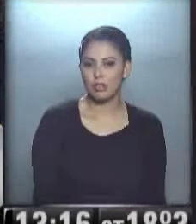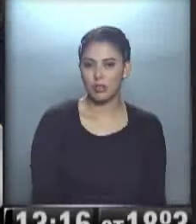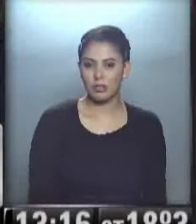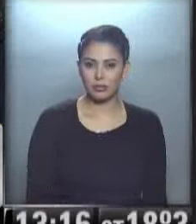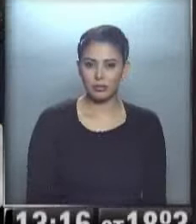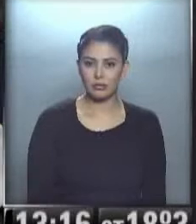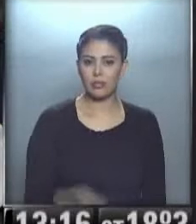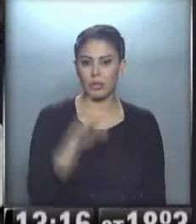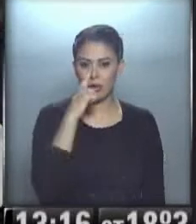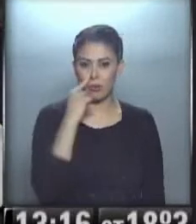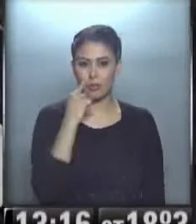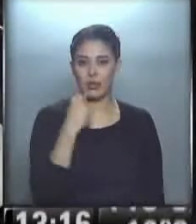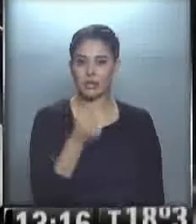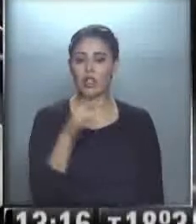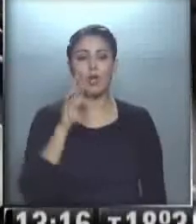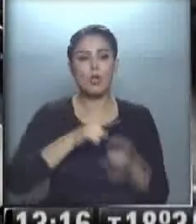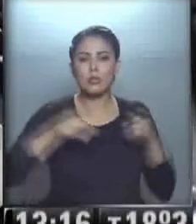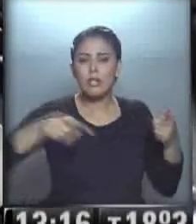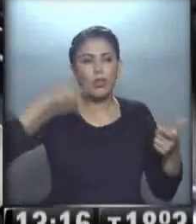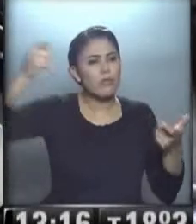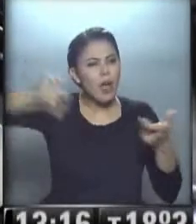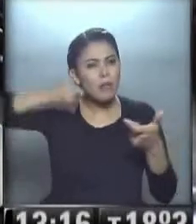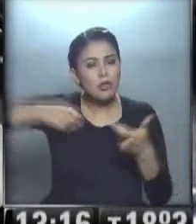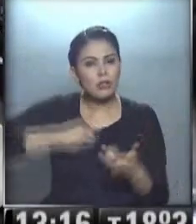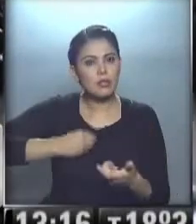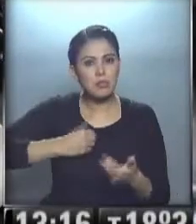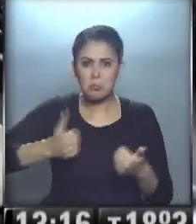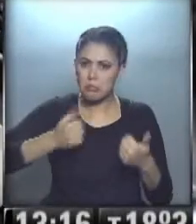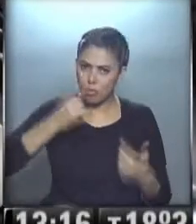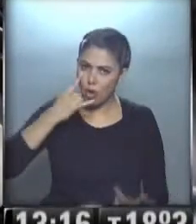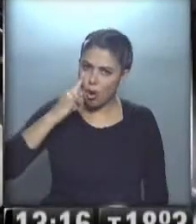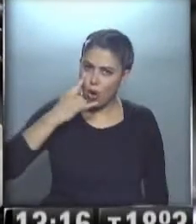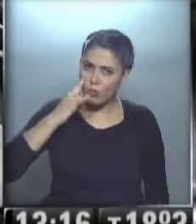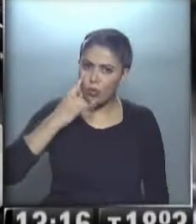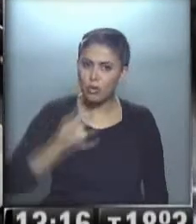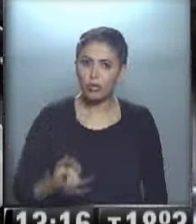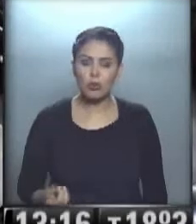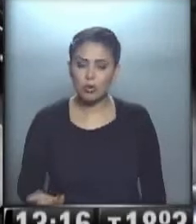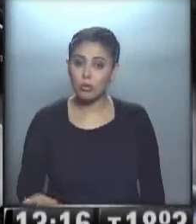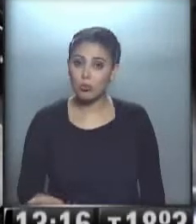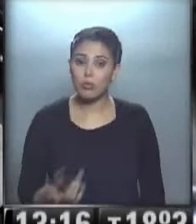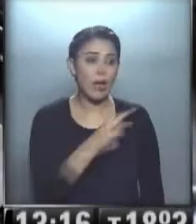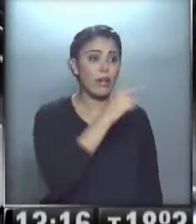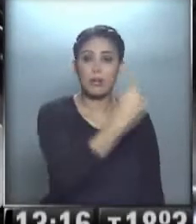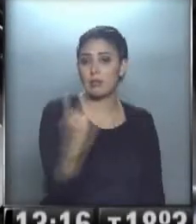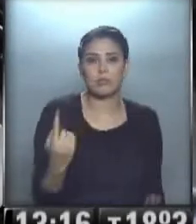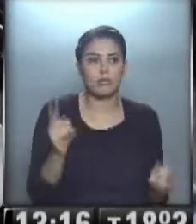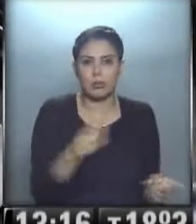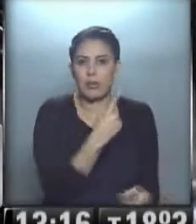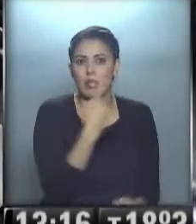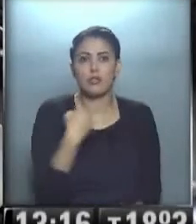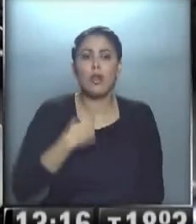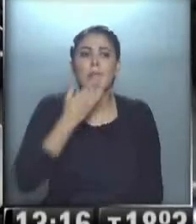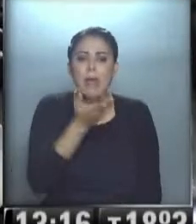verdad que durante la filmación me sentí muy bien, me sentí cómodo, por ellos hicieron todo lo que les